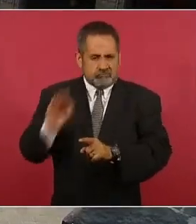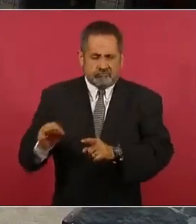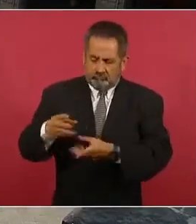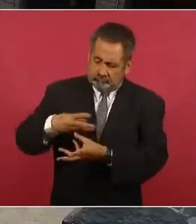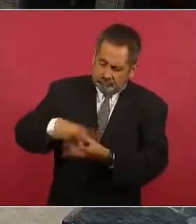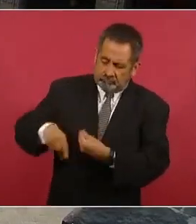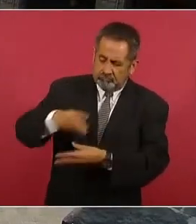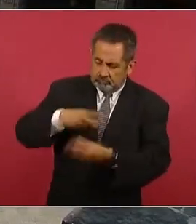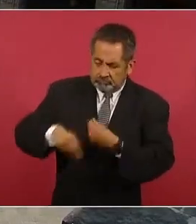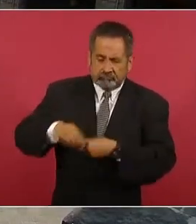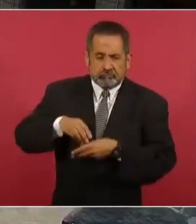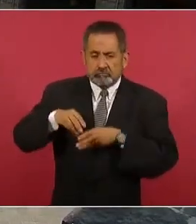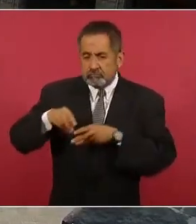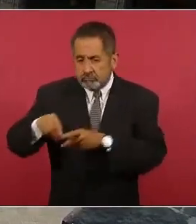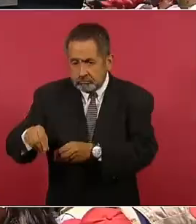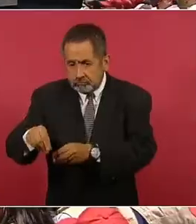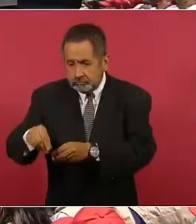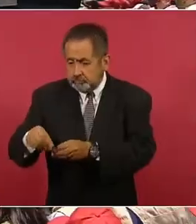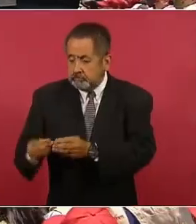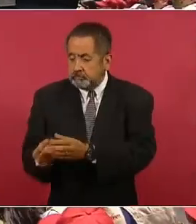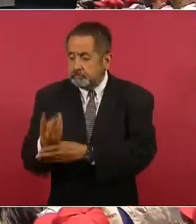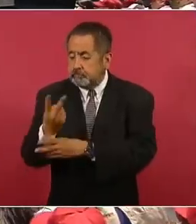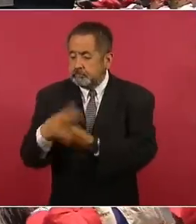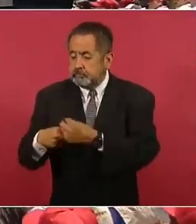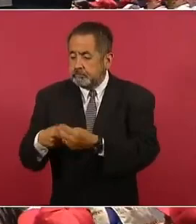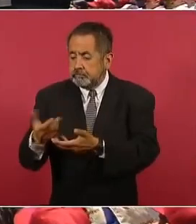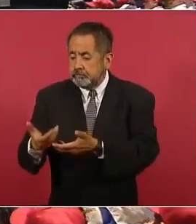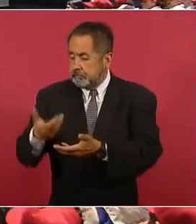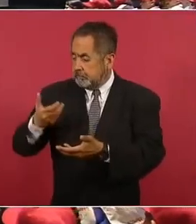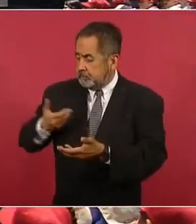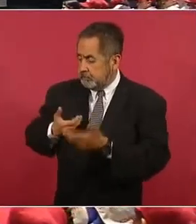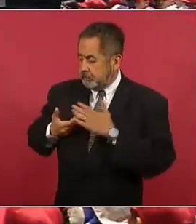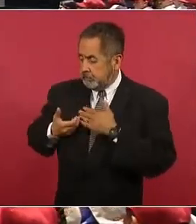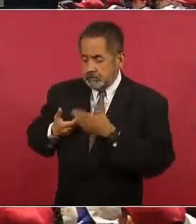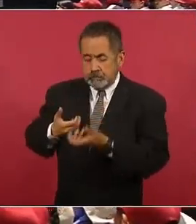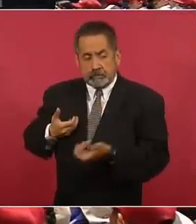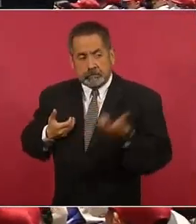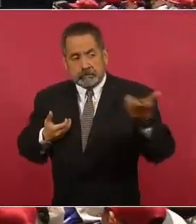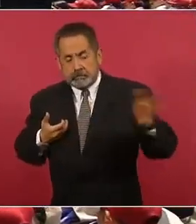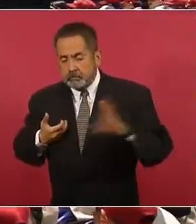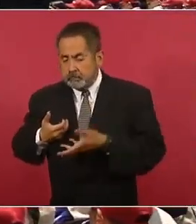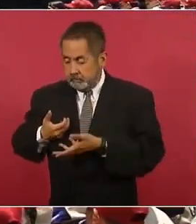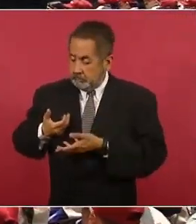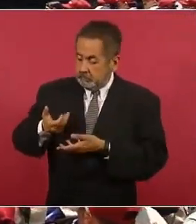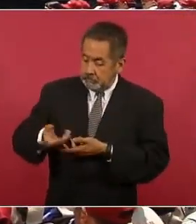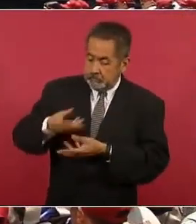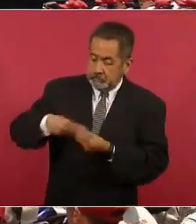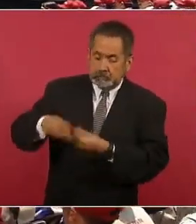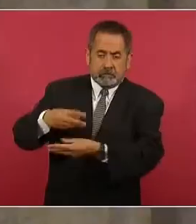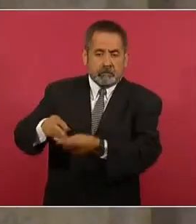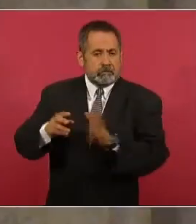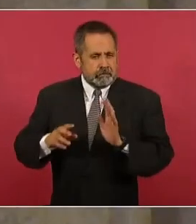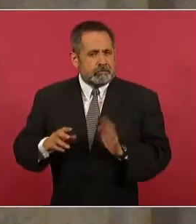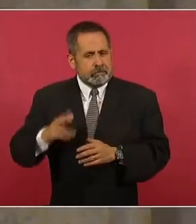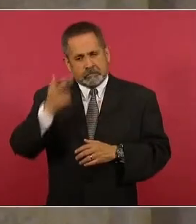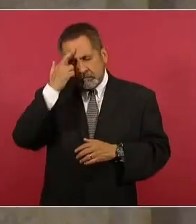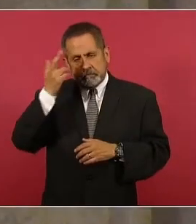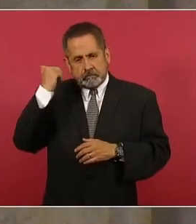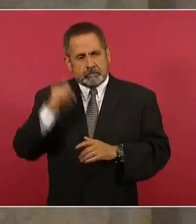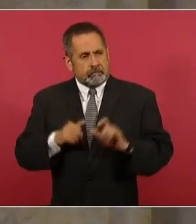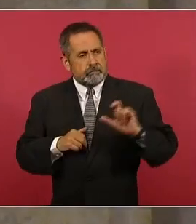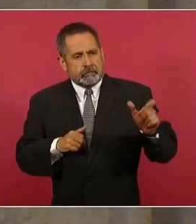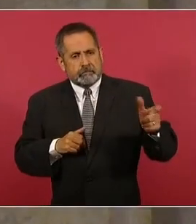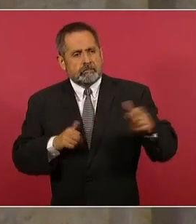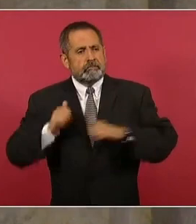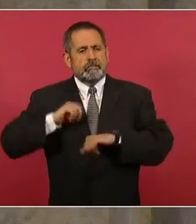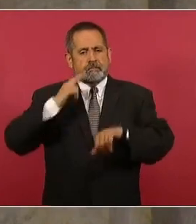y ya tenían que pagar a los encomenderos